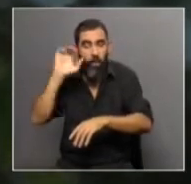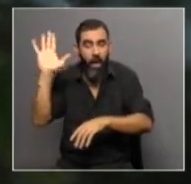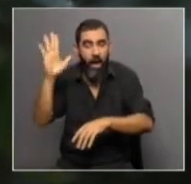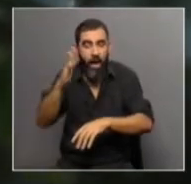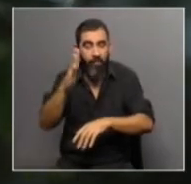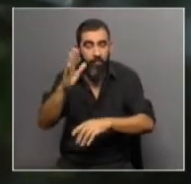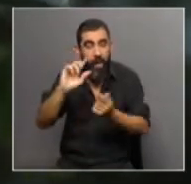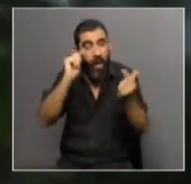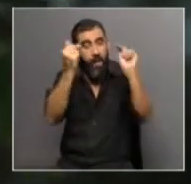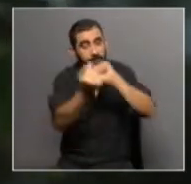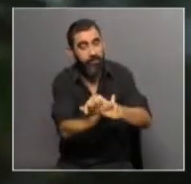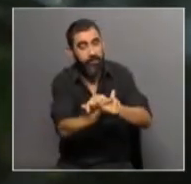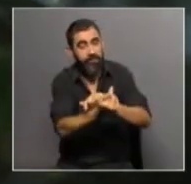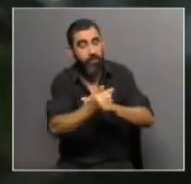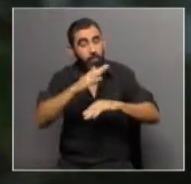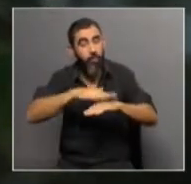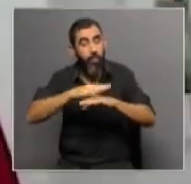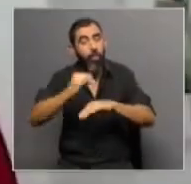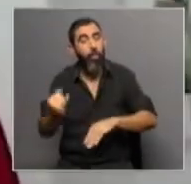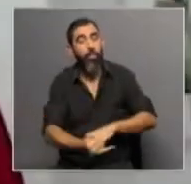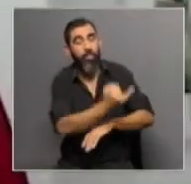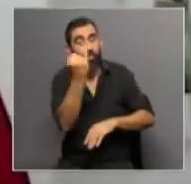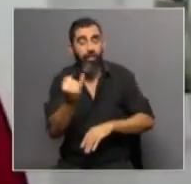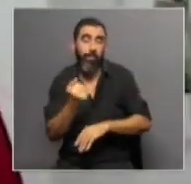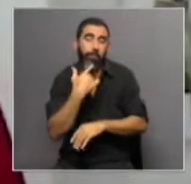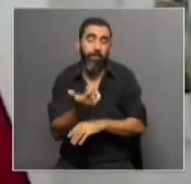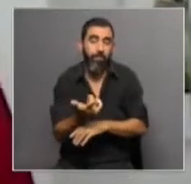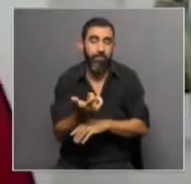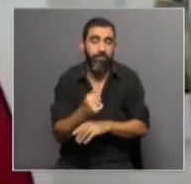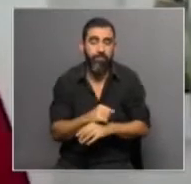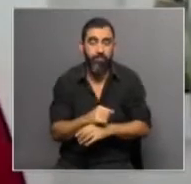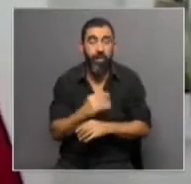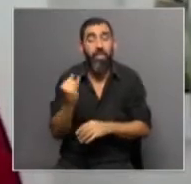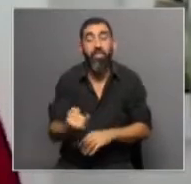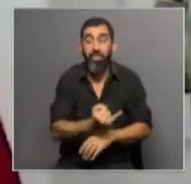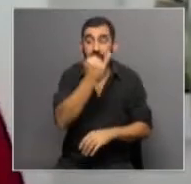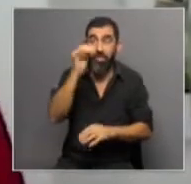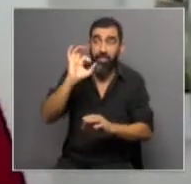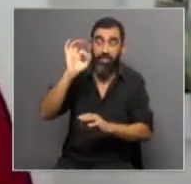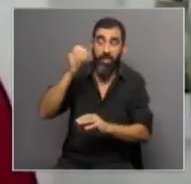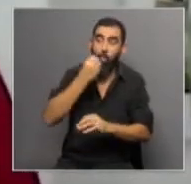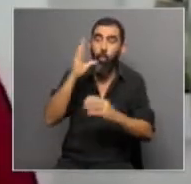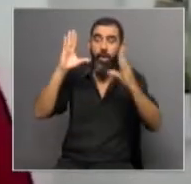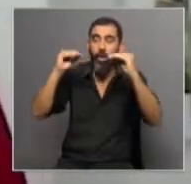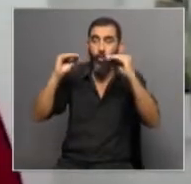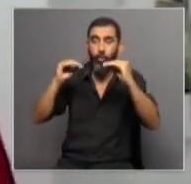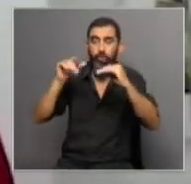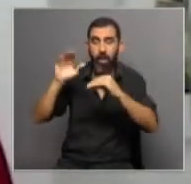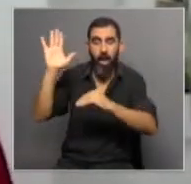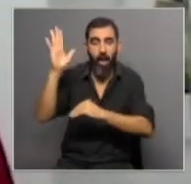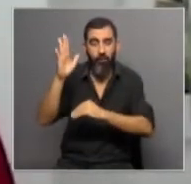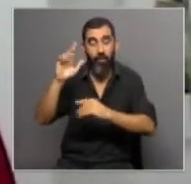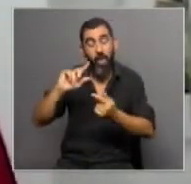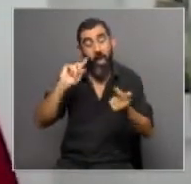forma inversa al momento del día. Por ejemplo, una forma dice que si es de día hay que decirle buenas noches, señora aruera. La